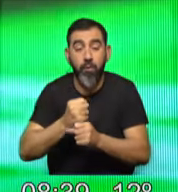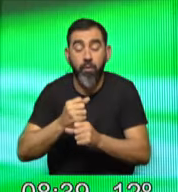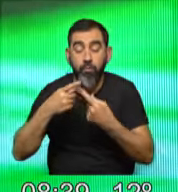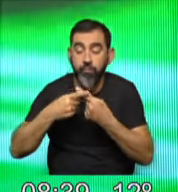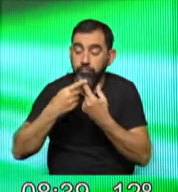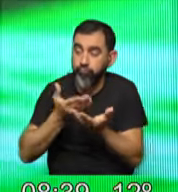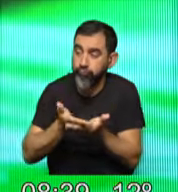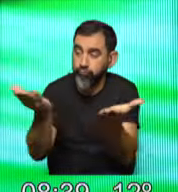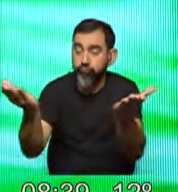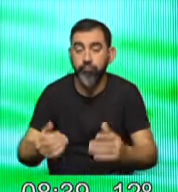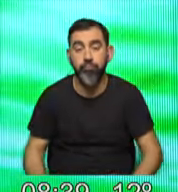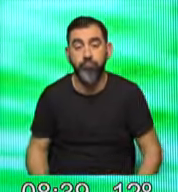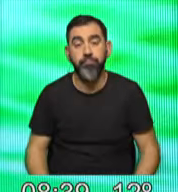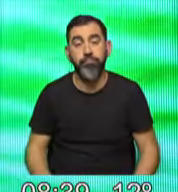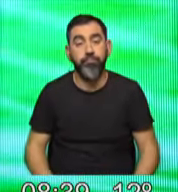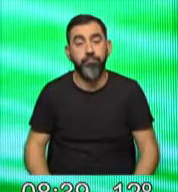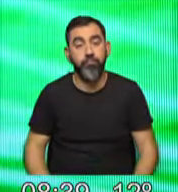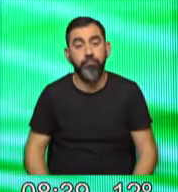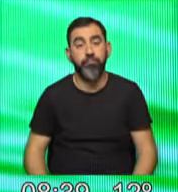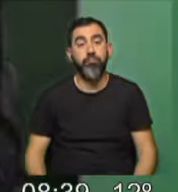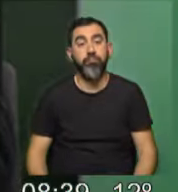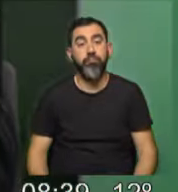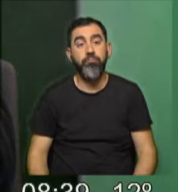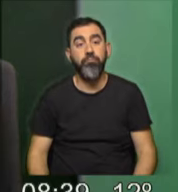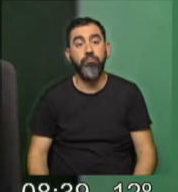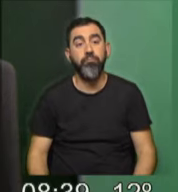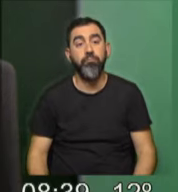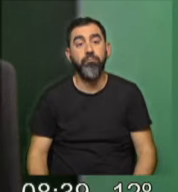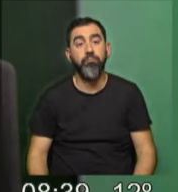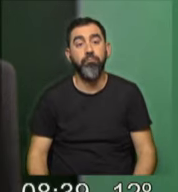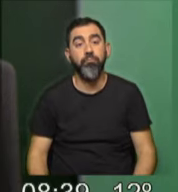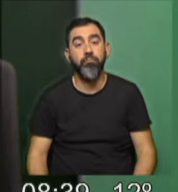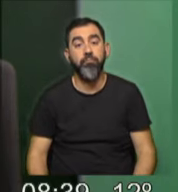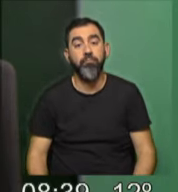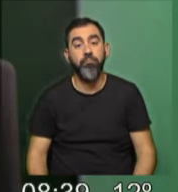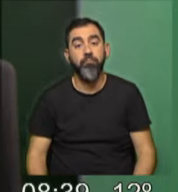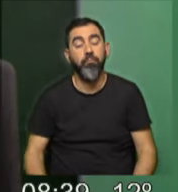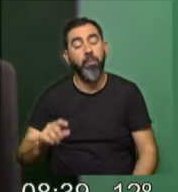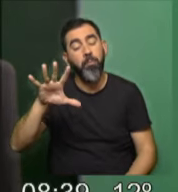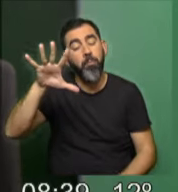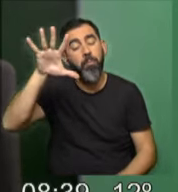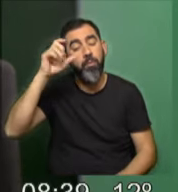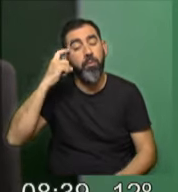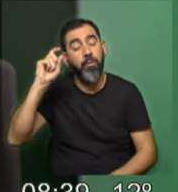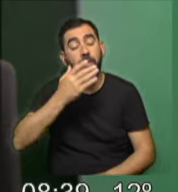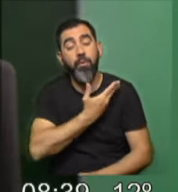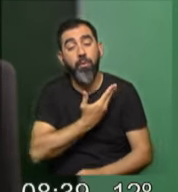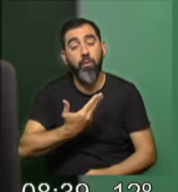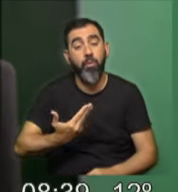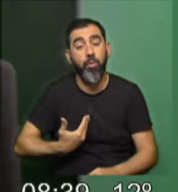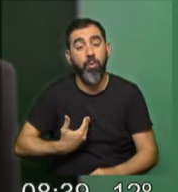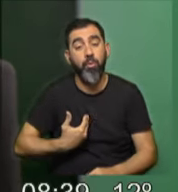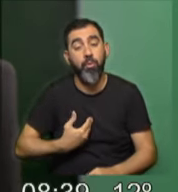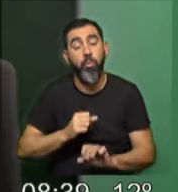discusión de la sociedad y sea un elemento de debate no no me quiero de tema pero mientras dices esto me estaba acordando bueno esta iniciativa del gobierno que ahora